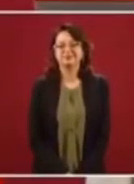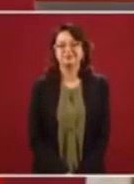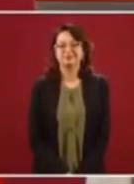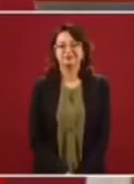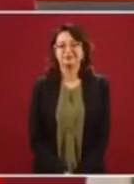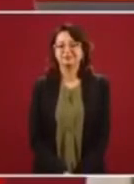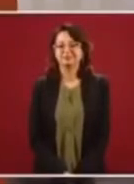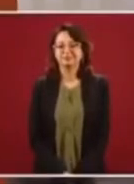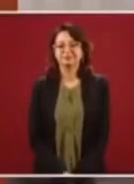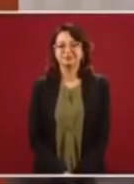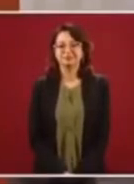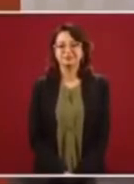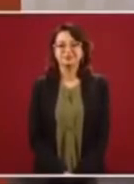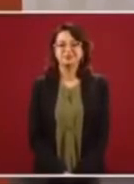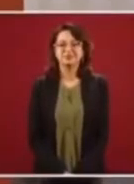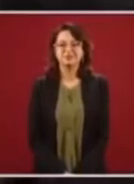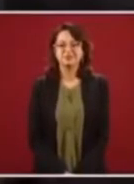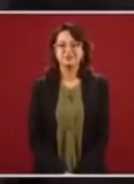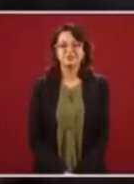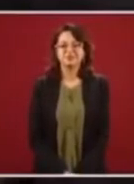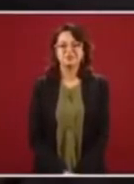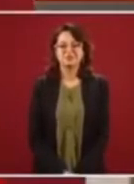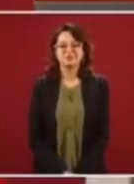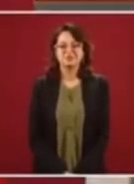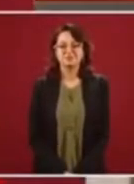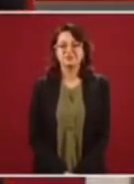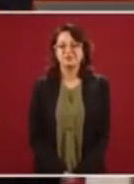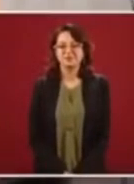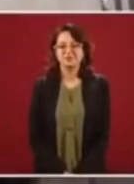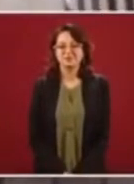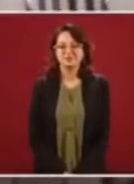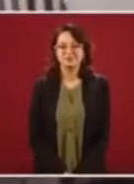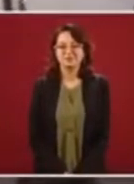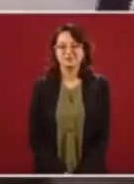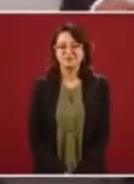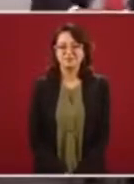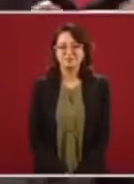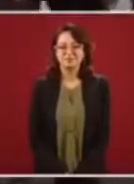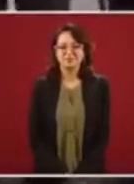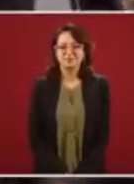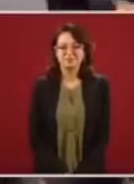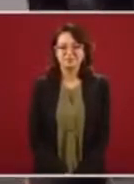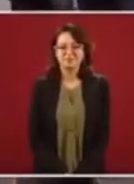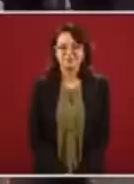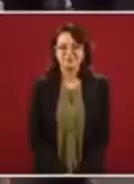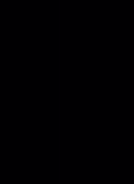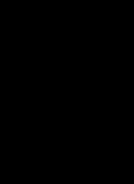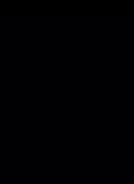Gracias.